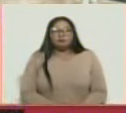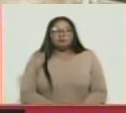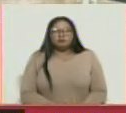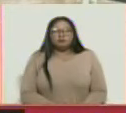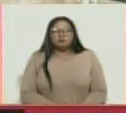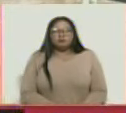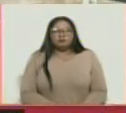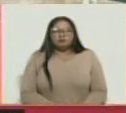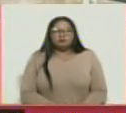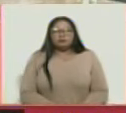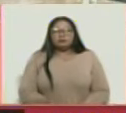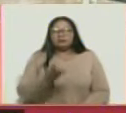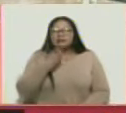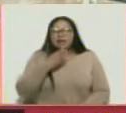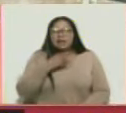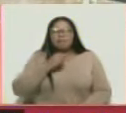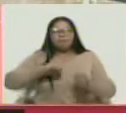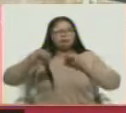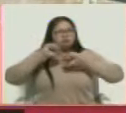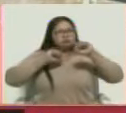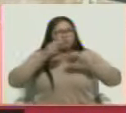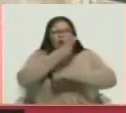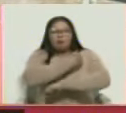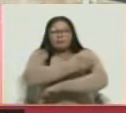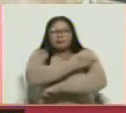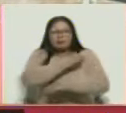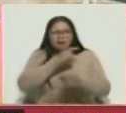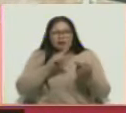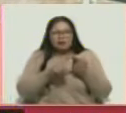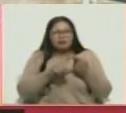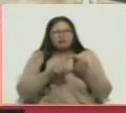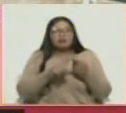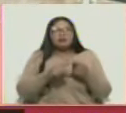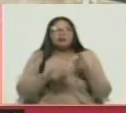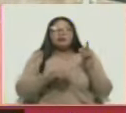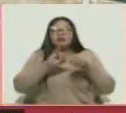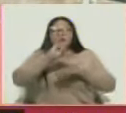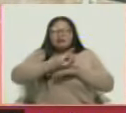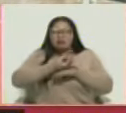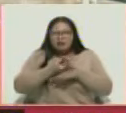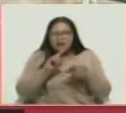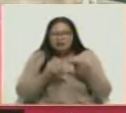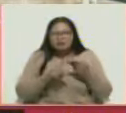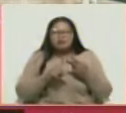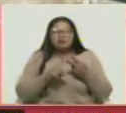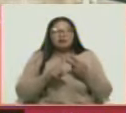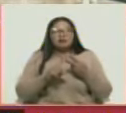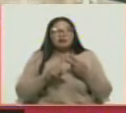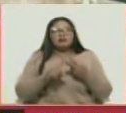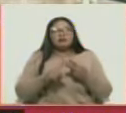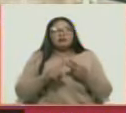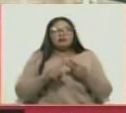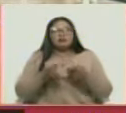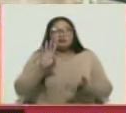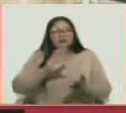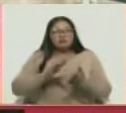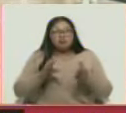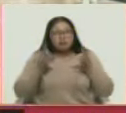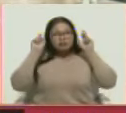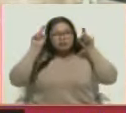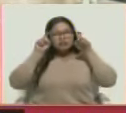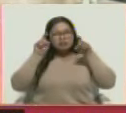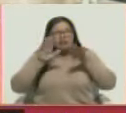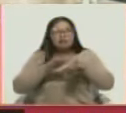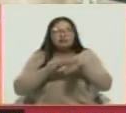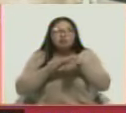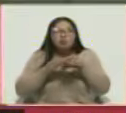ha bombardeado hospitales, ha bombardeado iglesias, ha bombardeado centros de enseñanza. Embajador, disculpe,